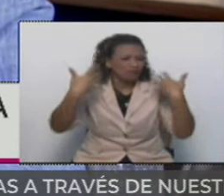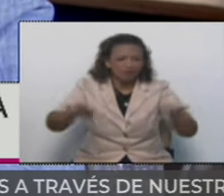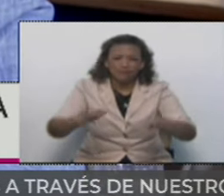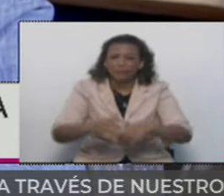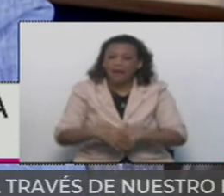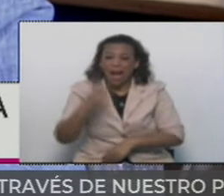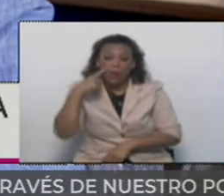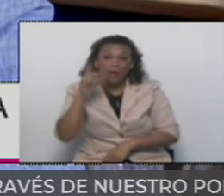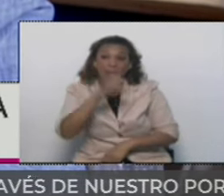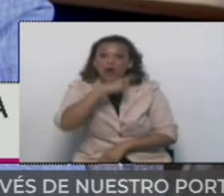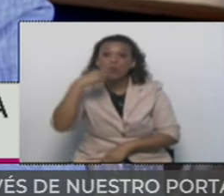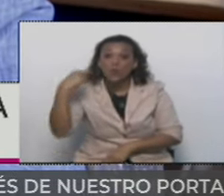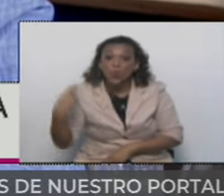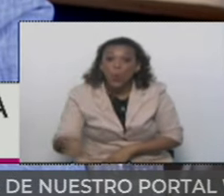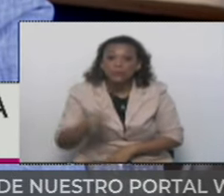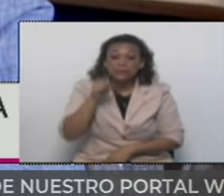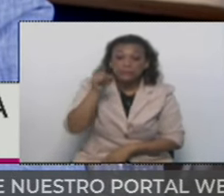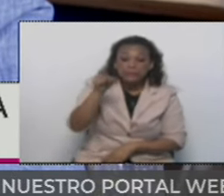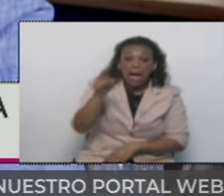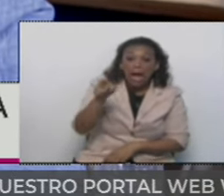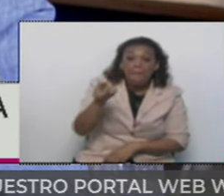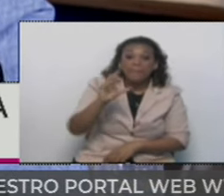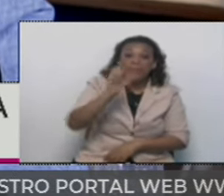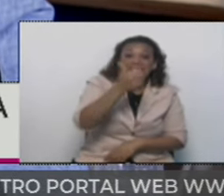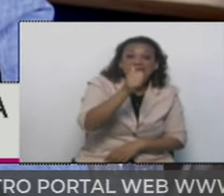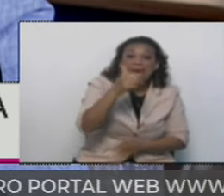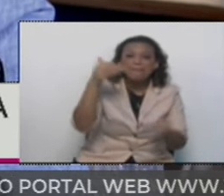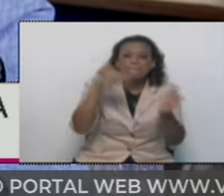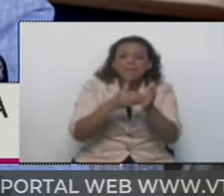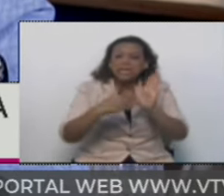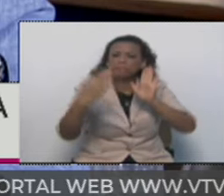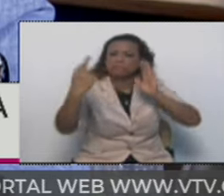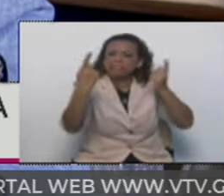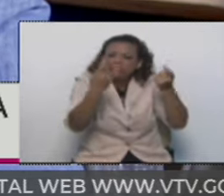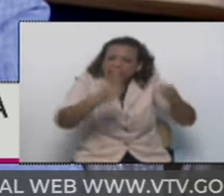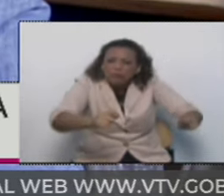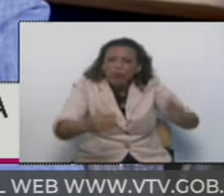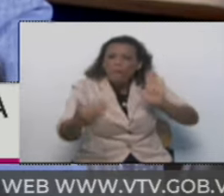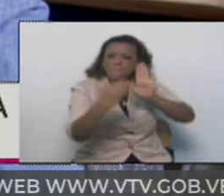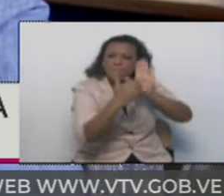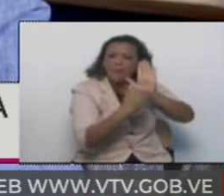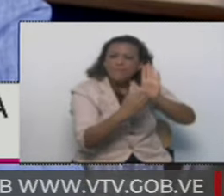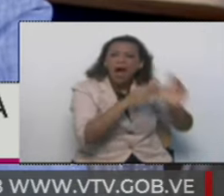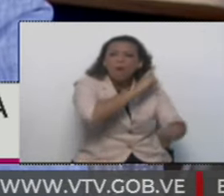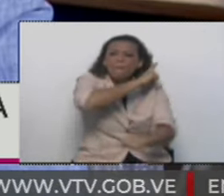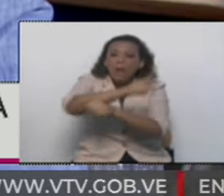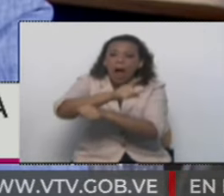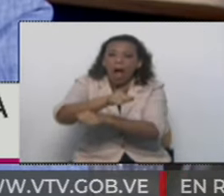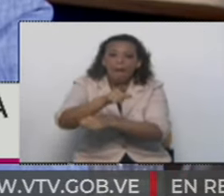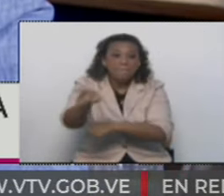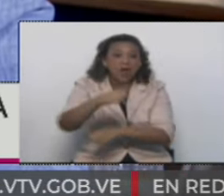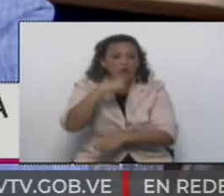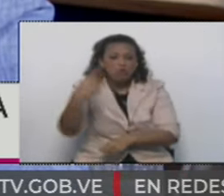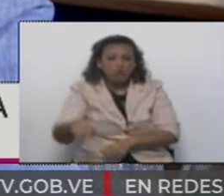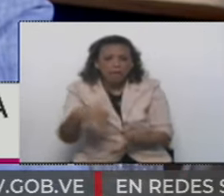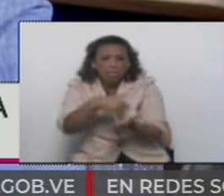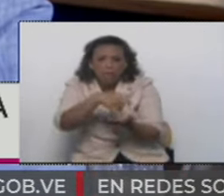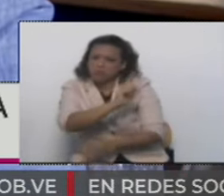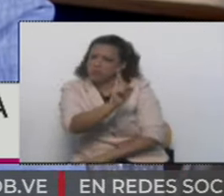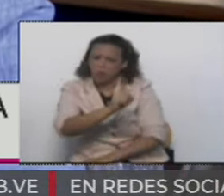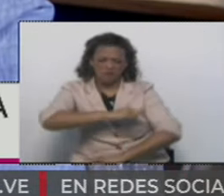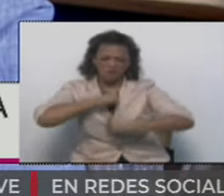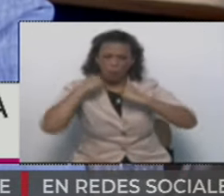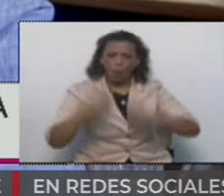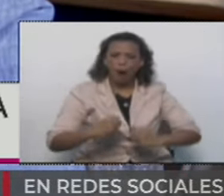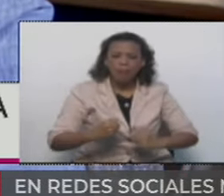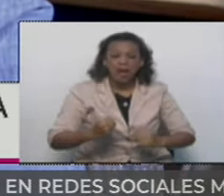Le metieron más de 10.000 sanciones y lo que hicieron fue fortalecer a Rusia. Rusia tiene